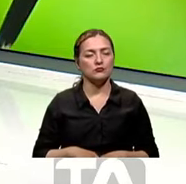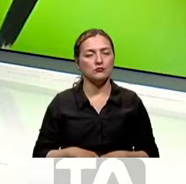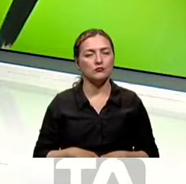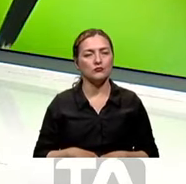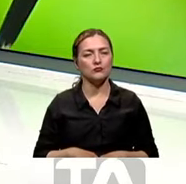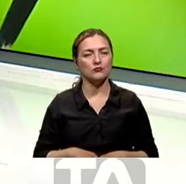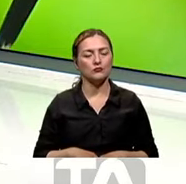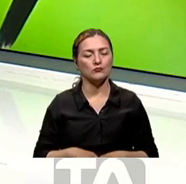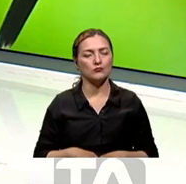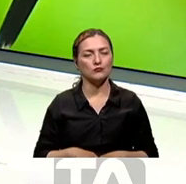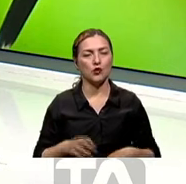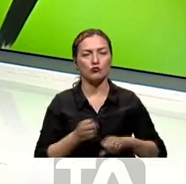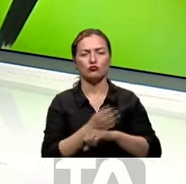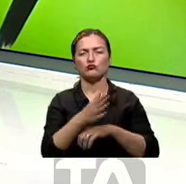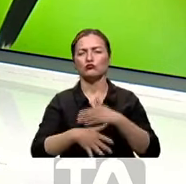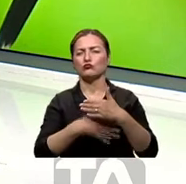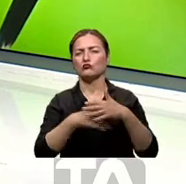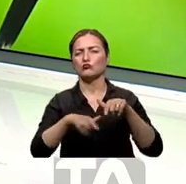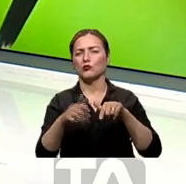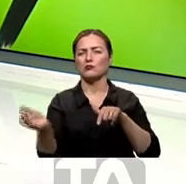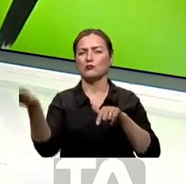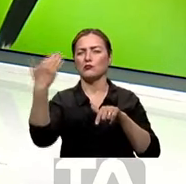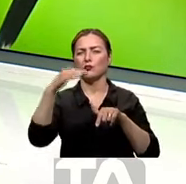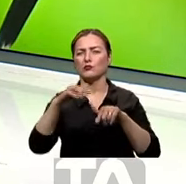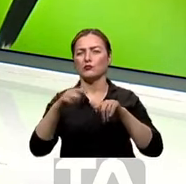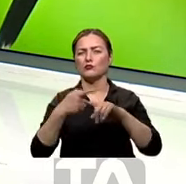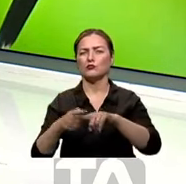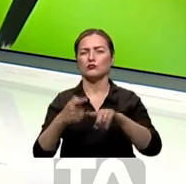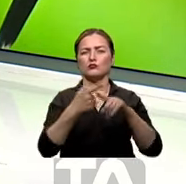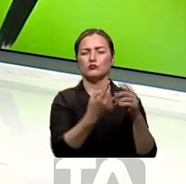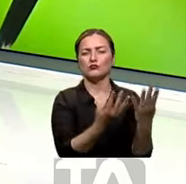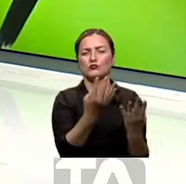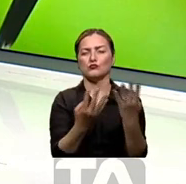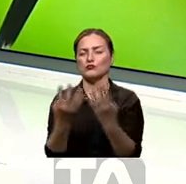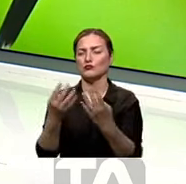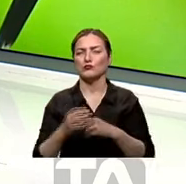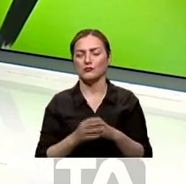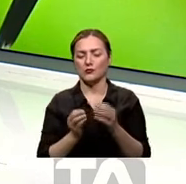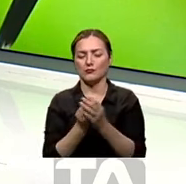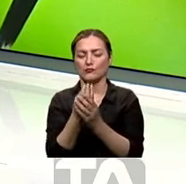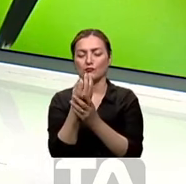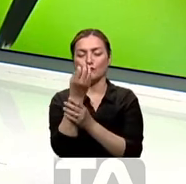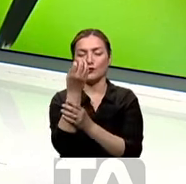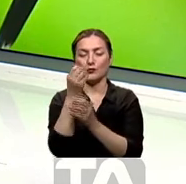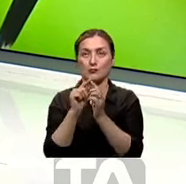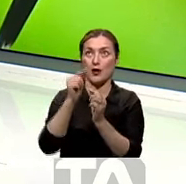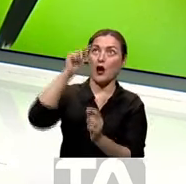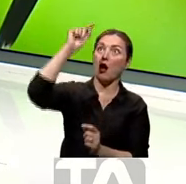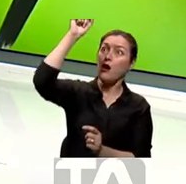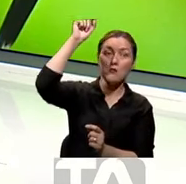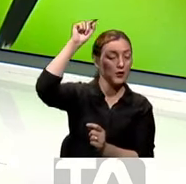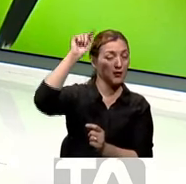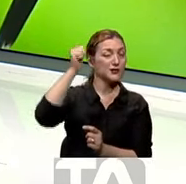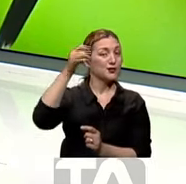Y realmente recomendado ir a este jardín porque hay una gran variedad de agaves. La flor más alta puede llegar a medir